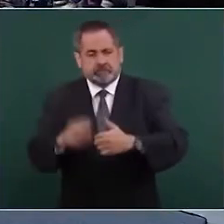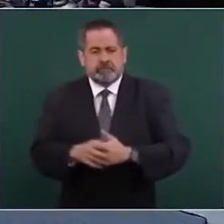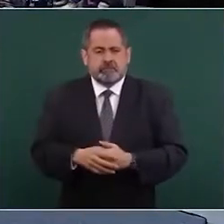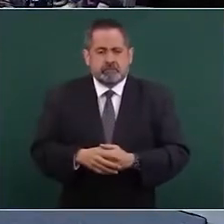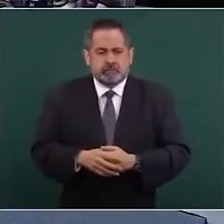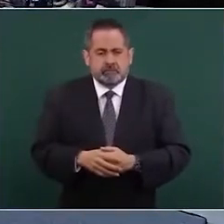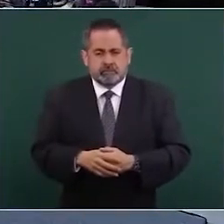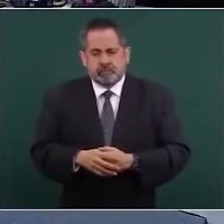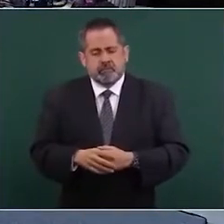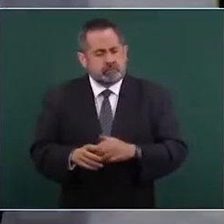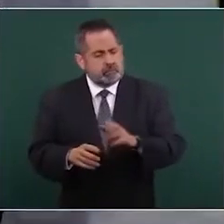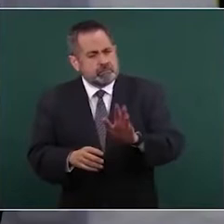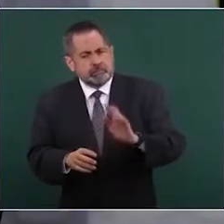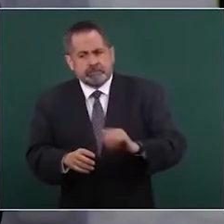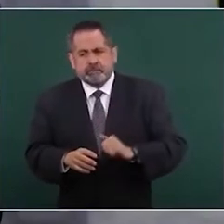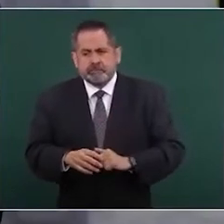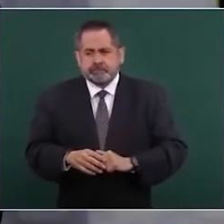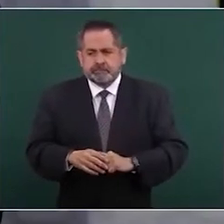Sí,